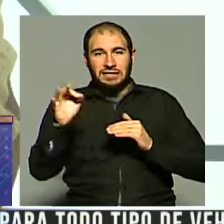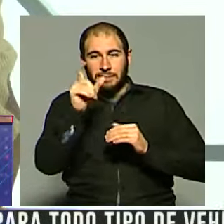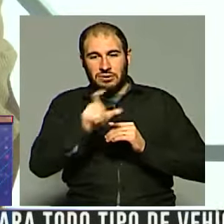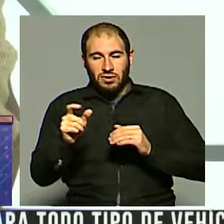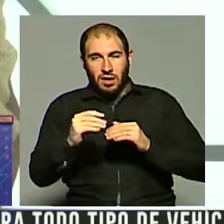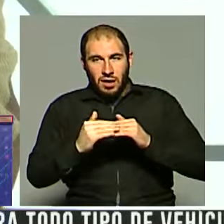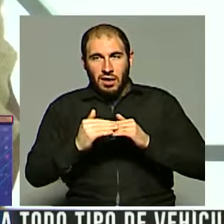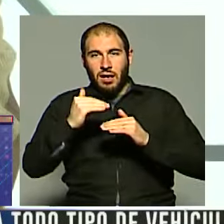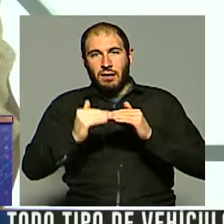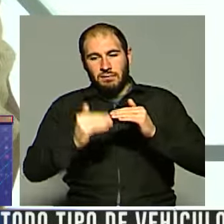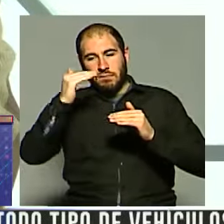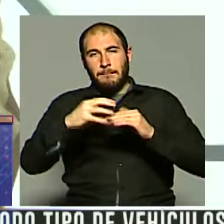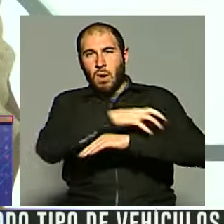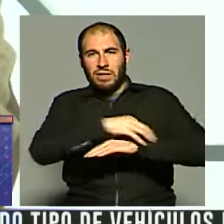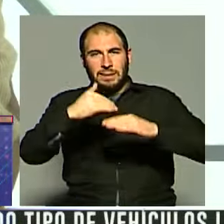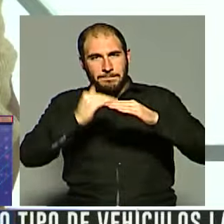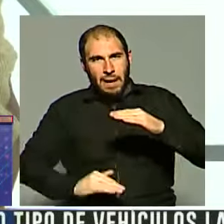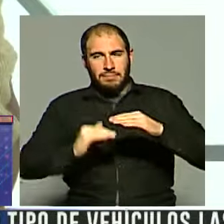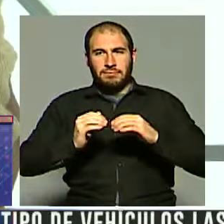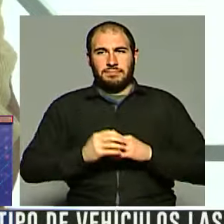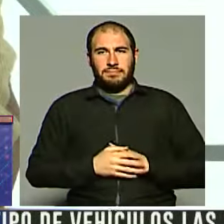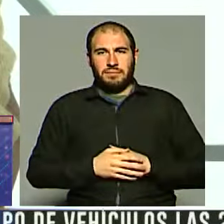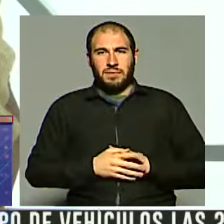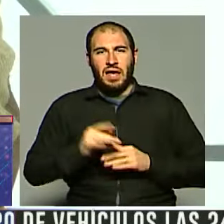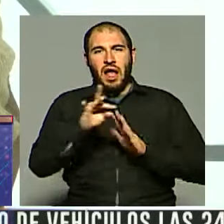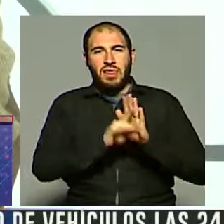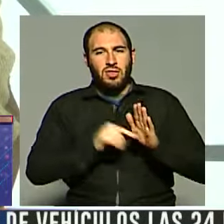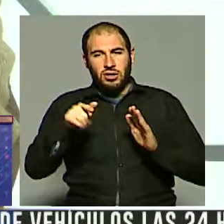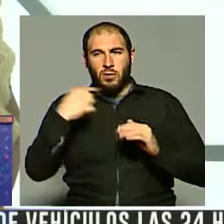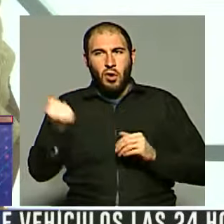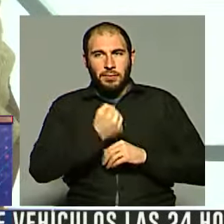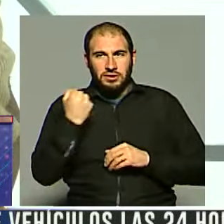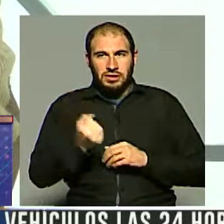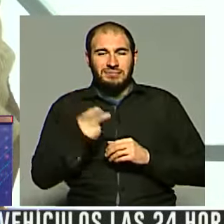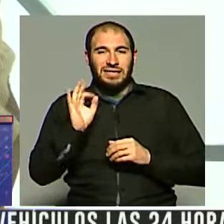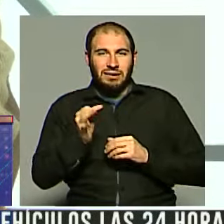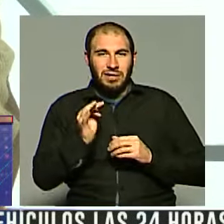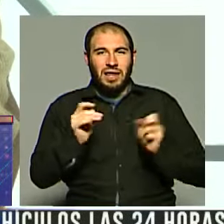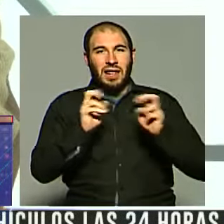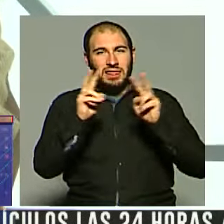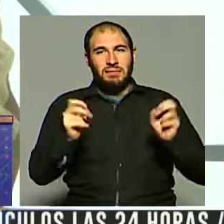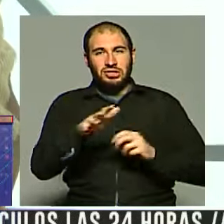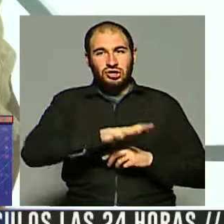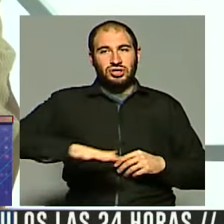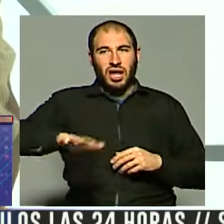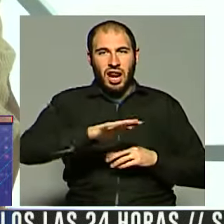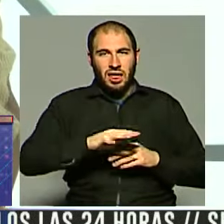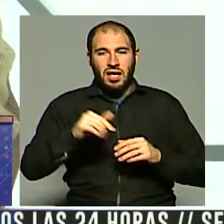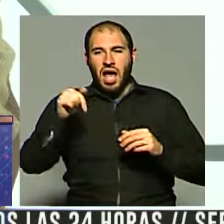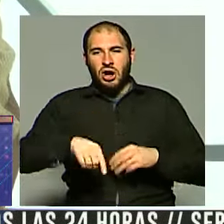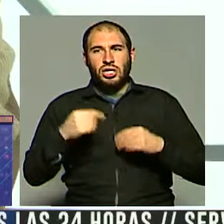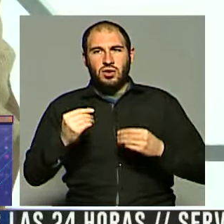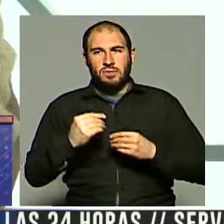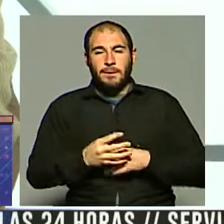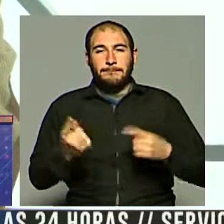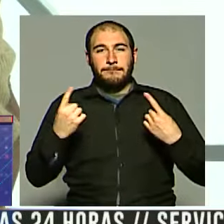que pasan o bajan de la línea de pobreza. Con lo cual estos datos son sumamente importantes para saber desde el punto de vista social en qué situación